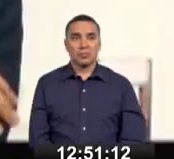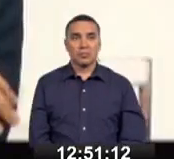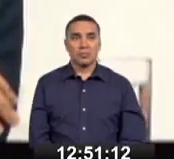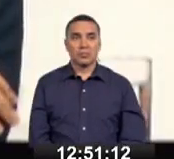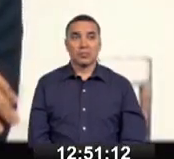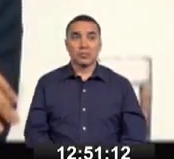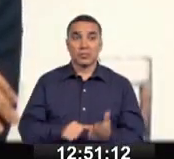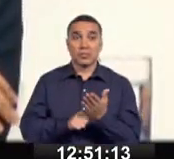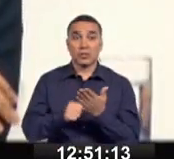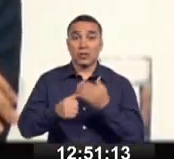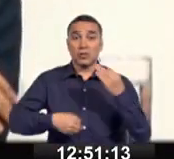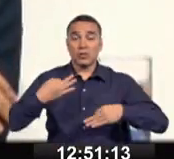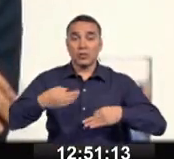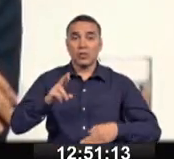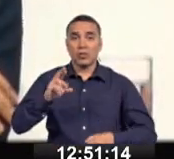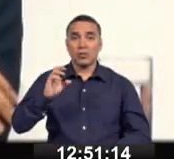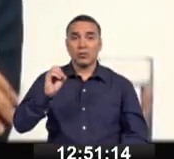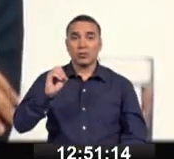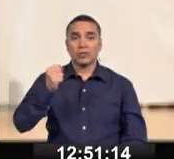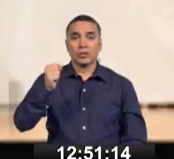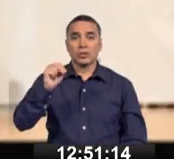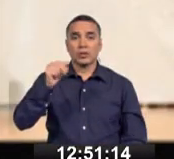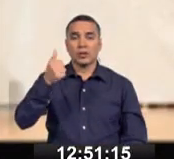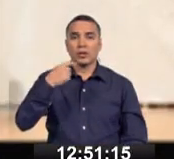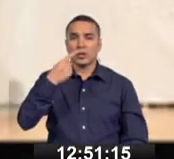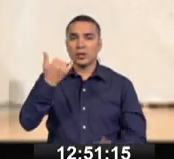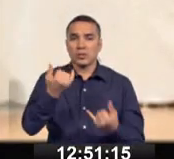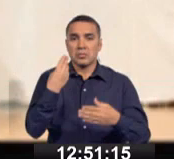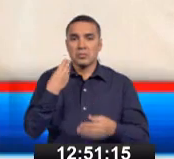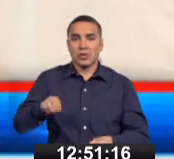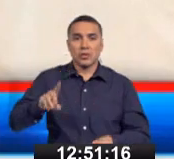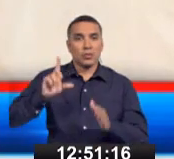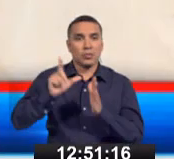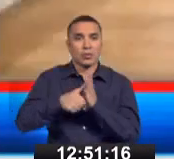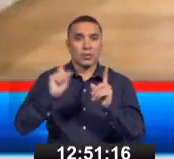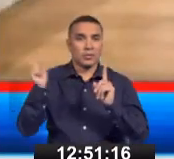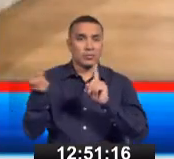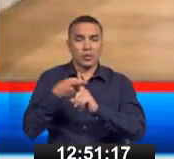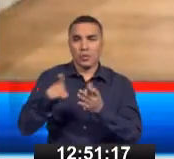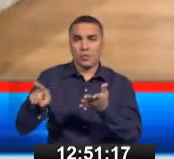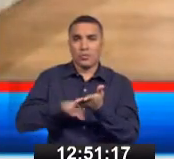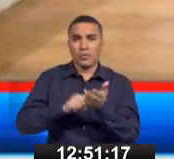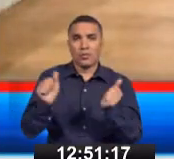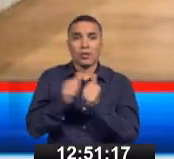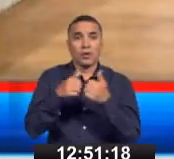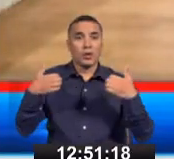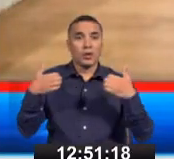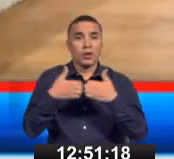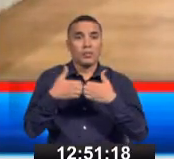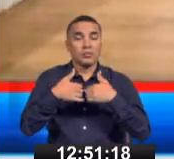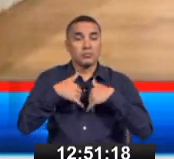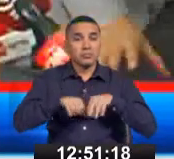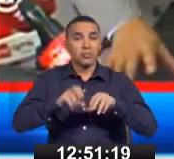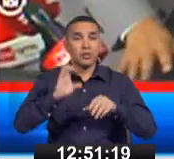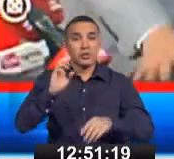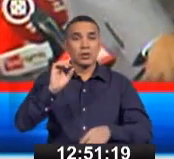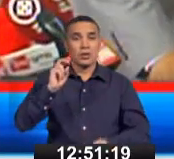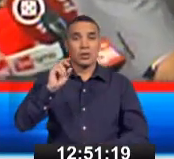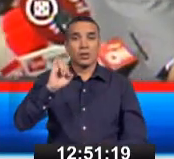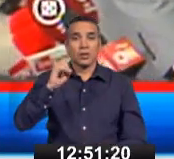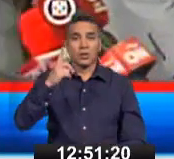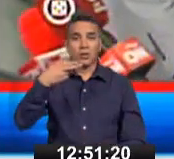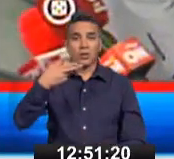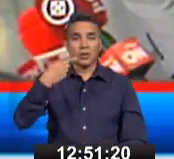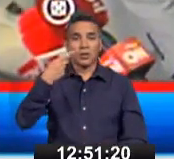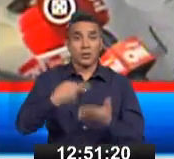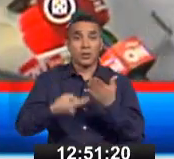La ministra de Justicia, Rosana Alvarado, reaccionó este miércoles luego de la primera reunión con el equipo de seguimiento de la CIDH. Dijo